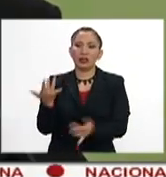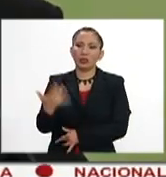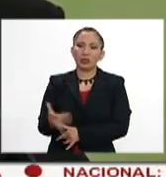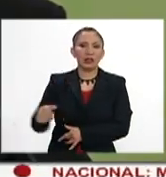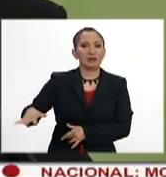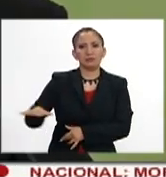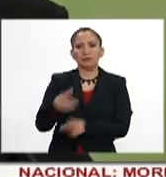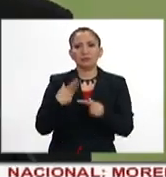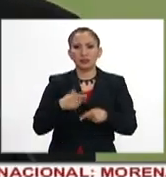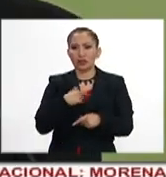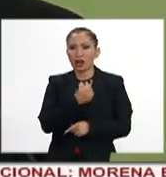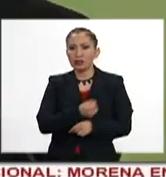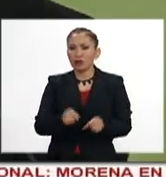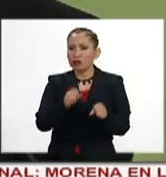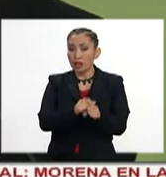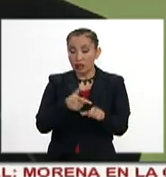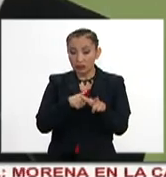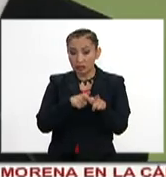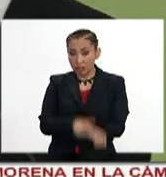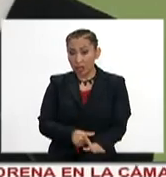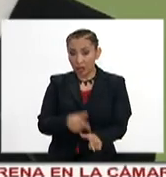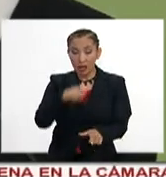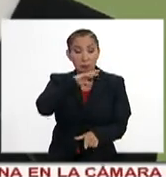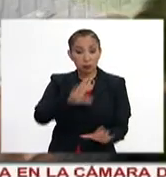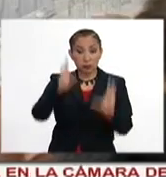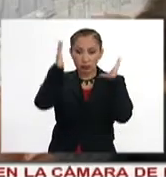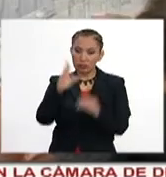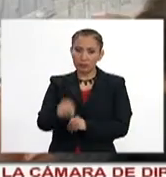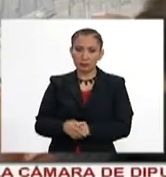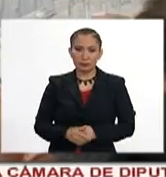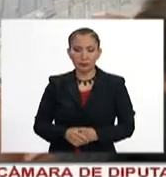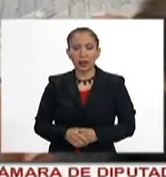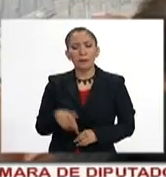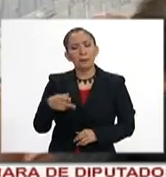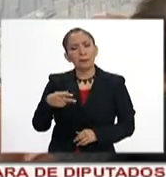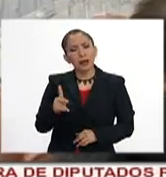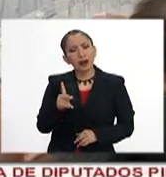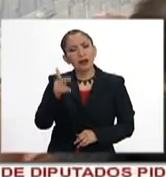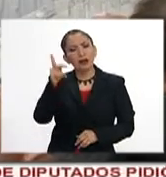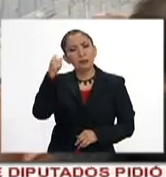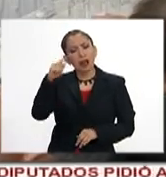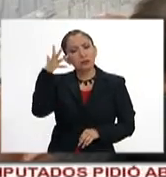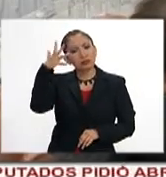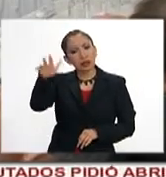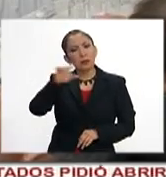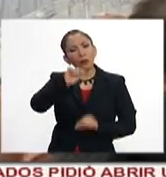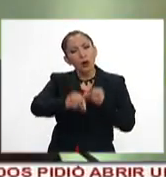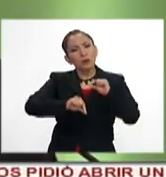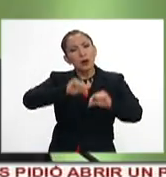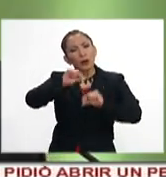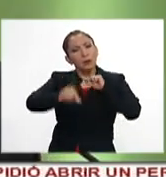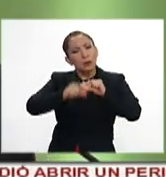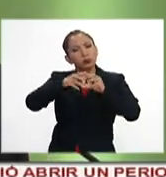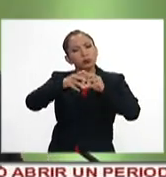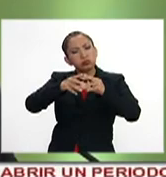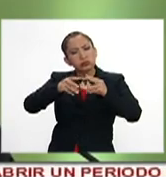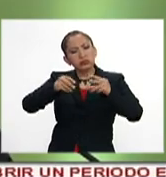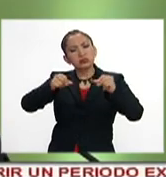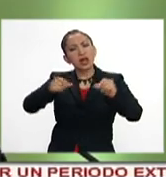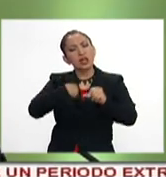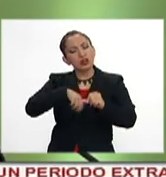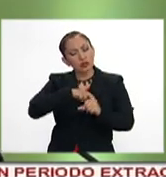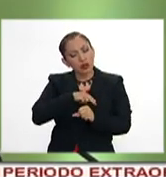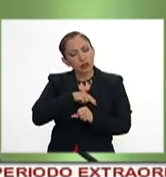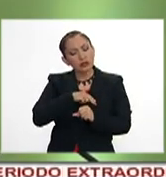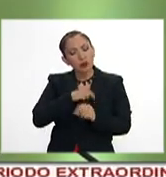la sociedad no ocurrirá de la noche a la mañana. Pero para que ocurra plenamente, para que realmente